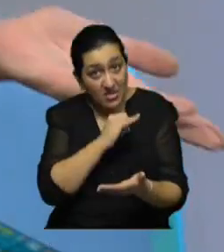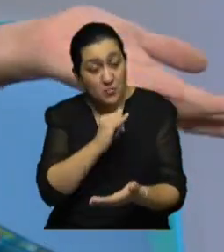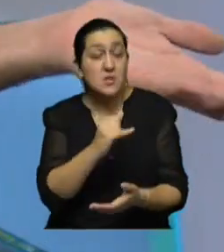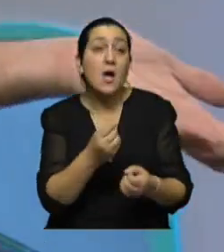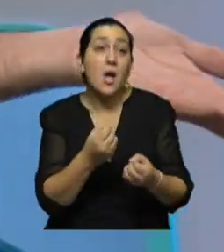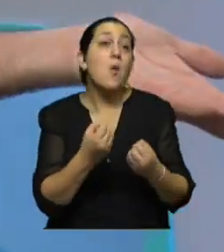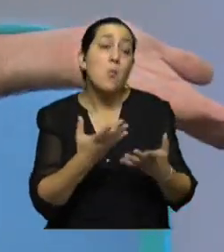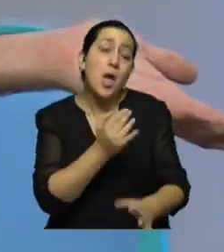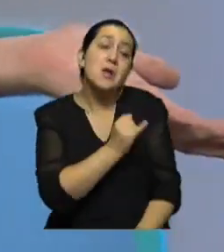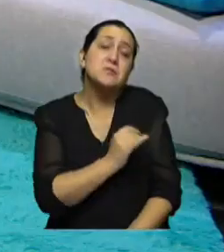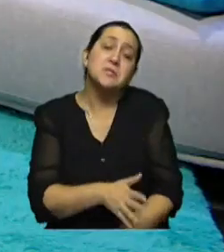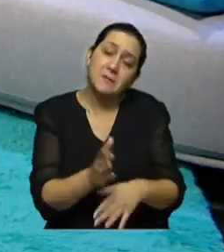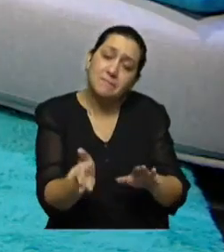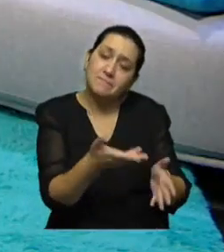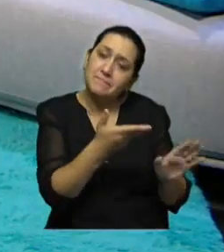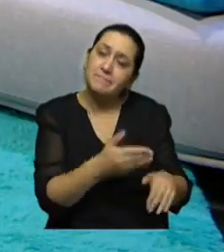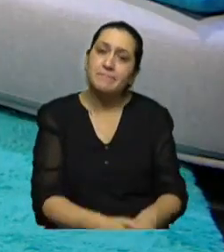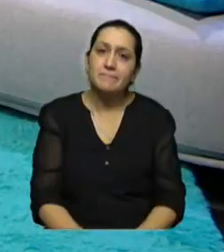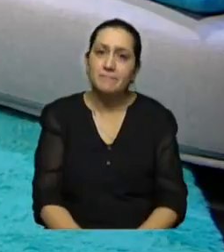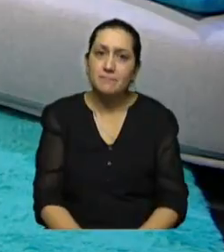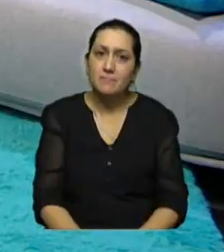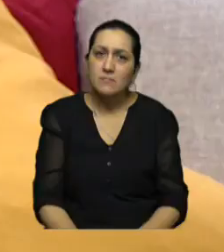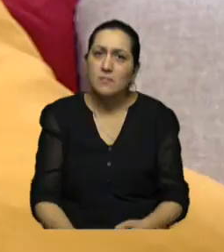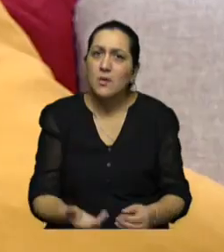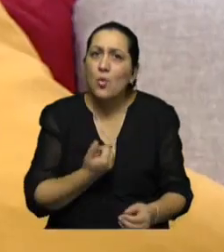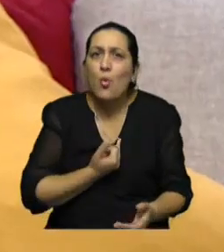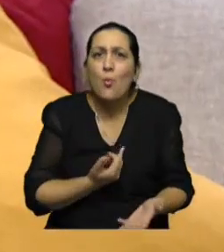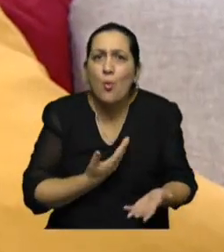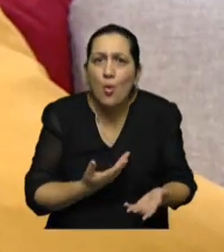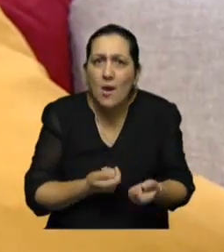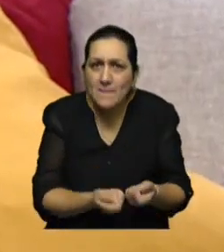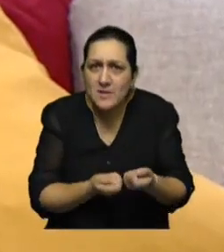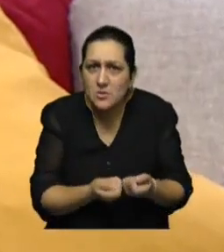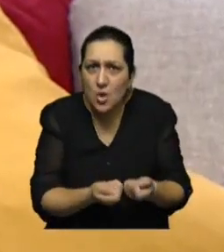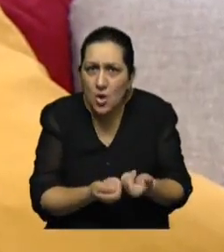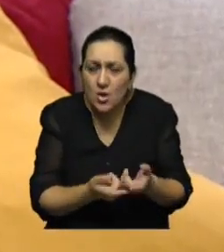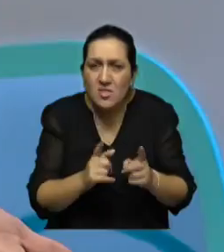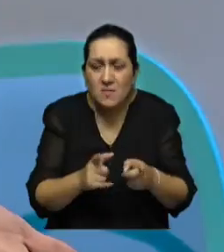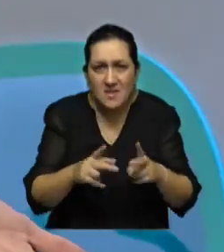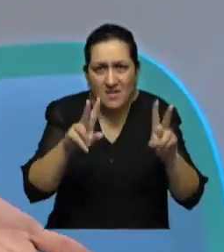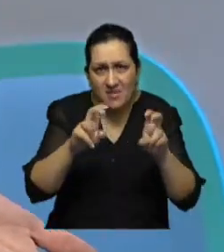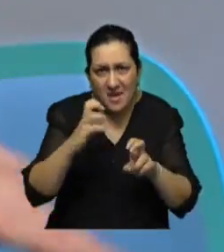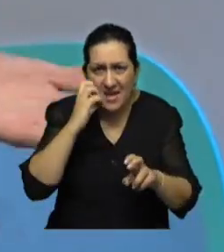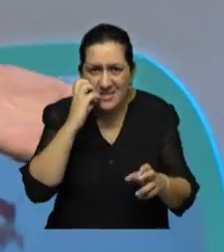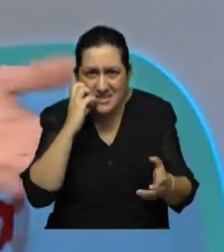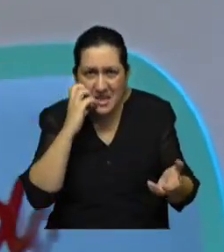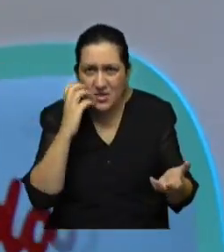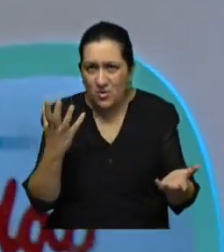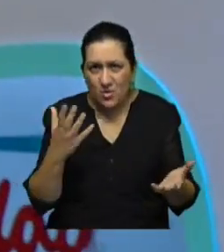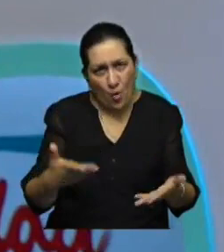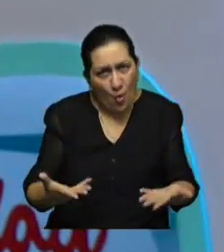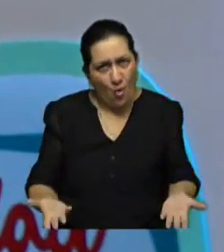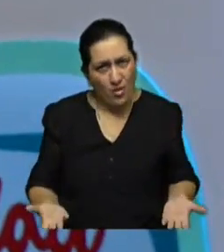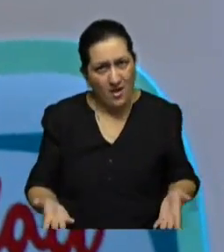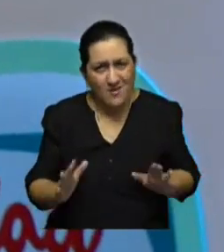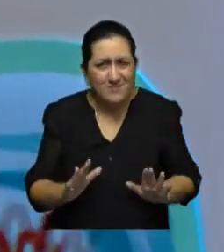entonces a uno le queda la interrogante, ¿habrá habido presiones? ¿No habrá habido presiones? Estaba metido hasta Astesiano en este tema. No me jodas, pero